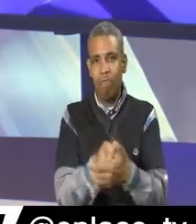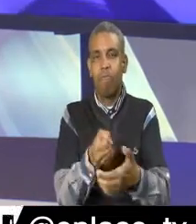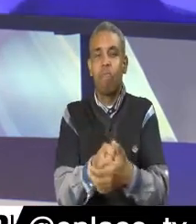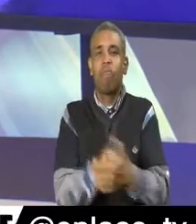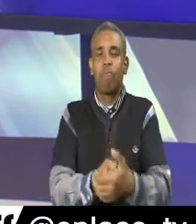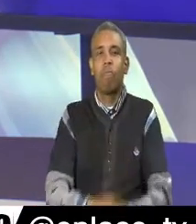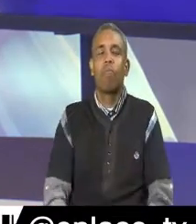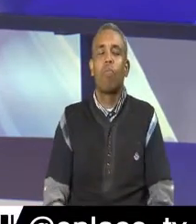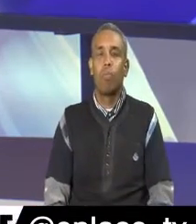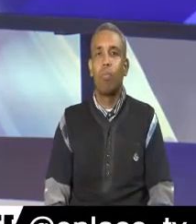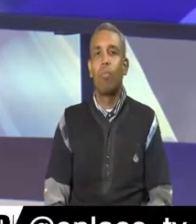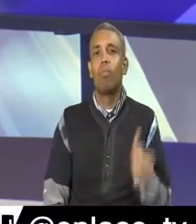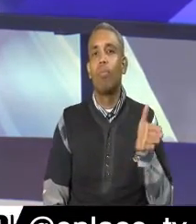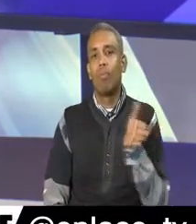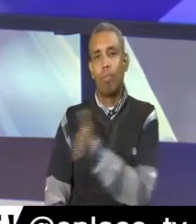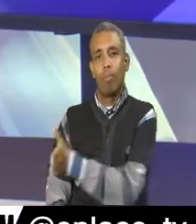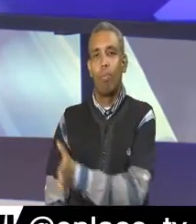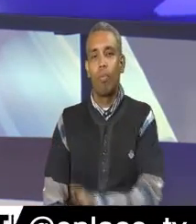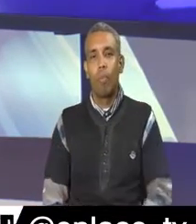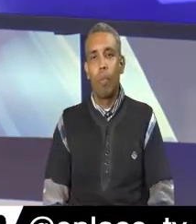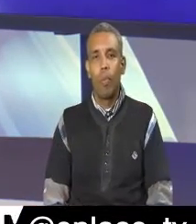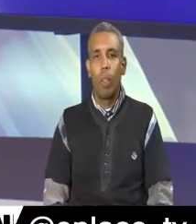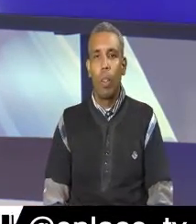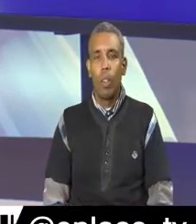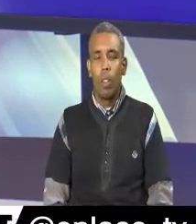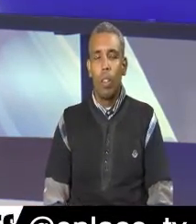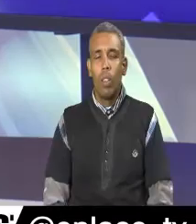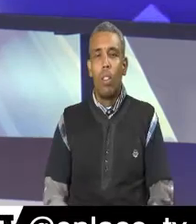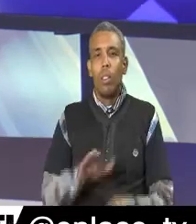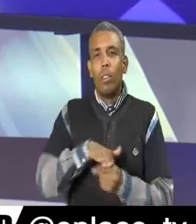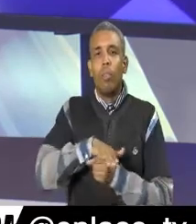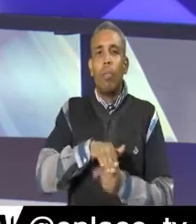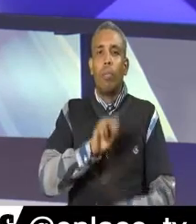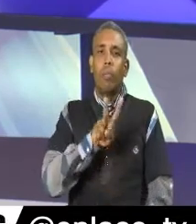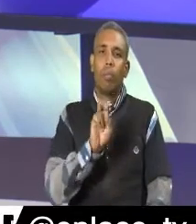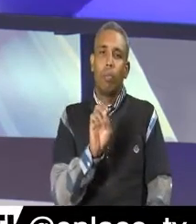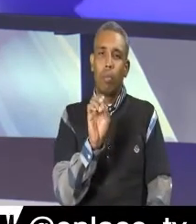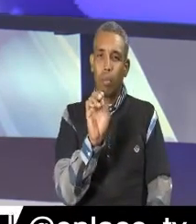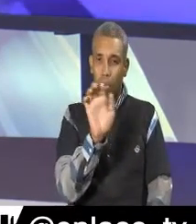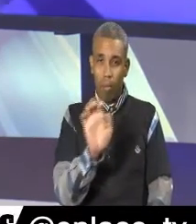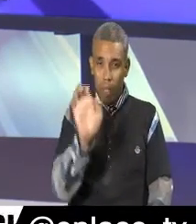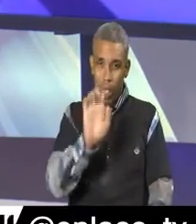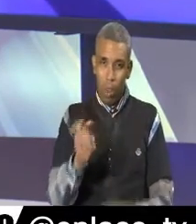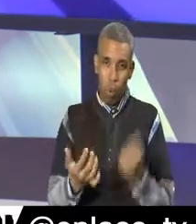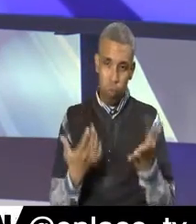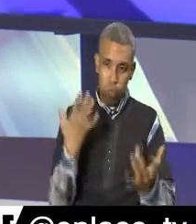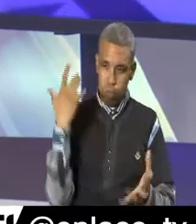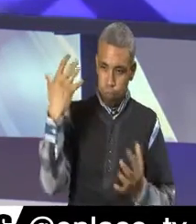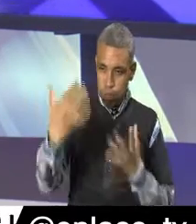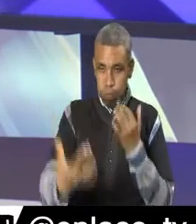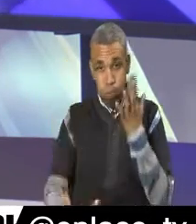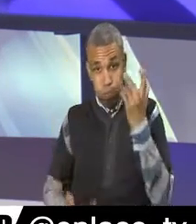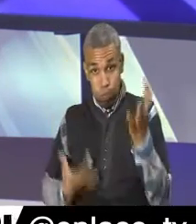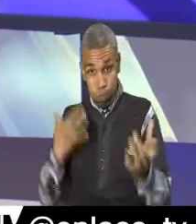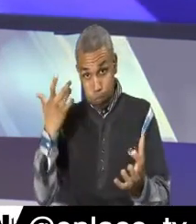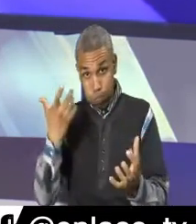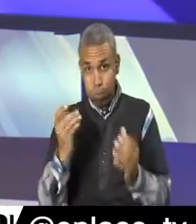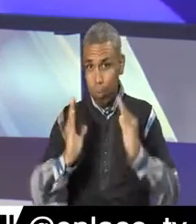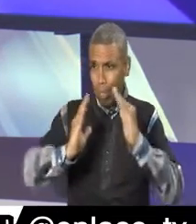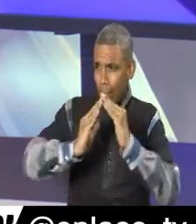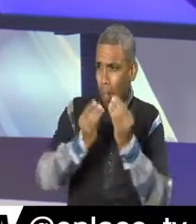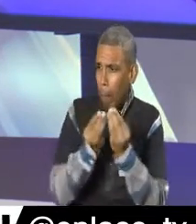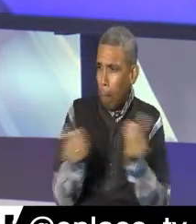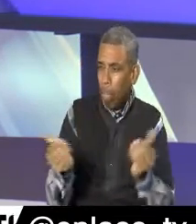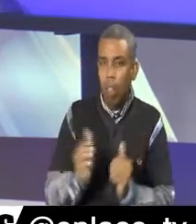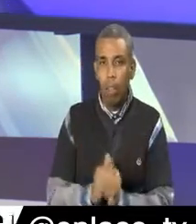En otras noticias, las llamas consumieron una vivienda en el barrio 20 de enero, los 3 adultos y los 5 menores de edad que estaban en ella tuvieron que ser sacados